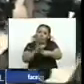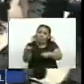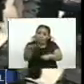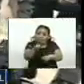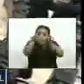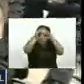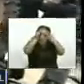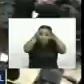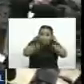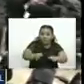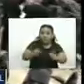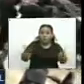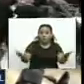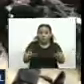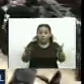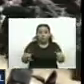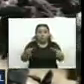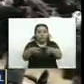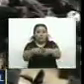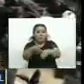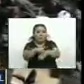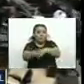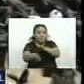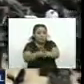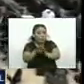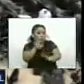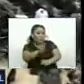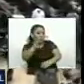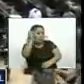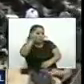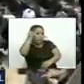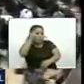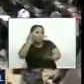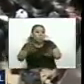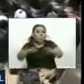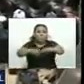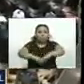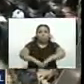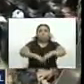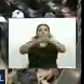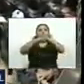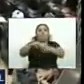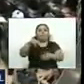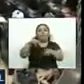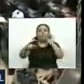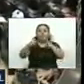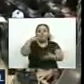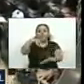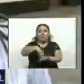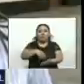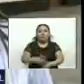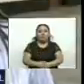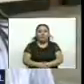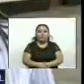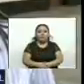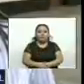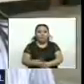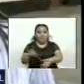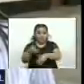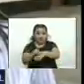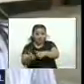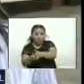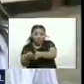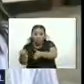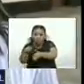decisiones que está tomando el Parlamento para, a su juicio, recuperar el sistema democrático del país. Ellos están luchando por